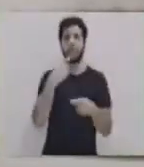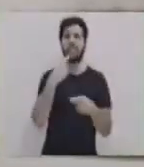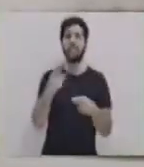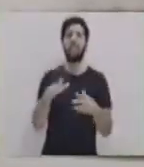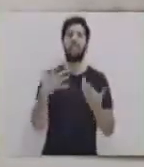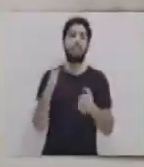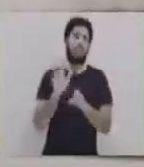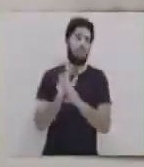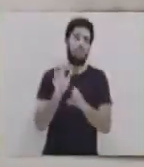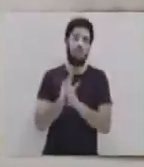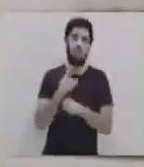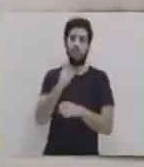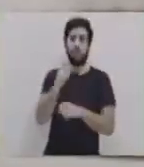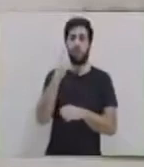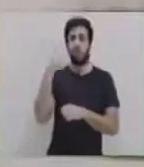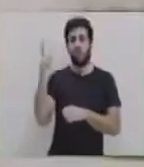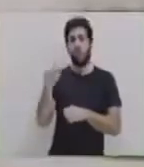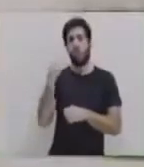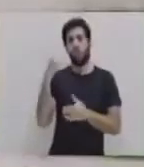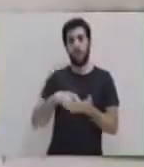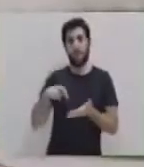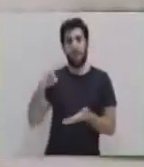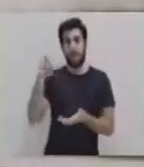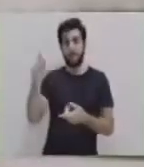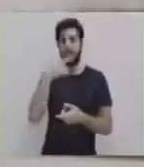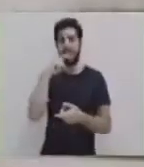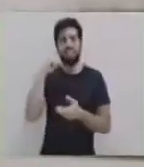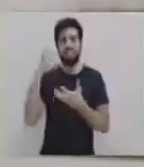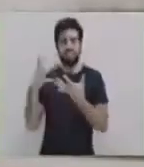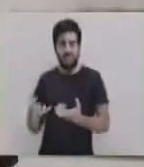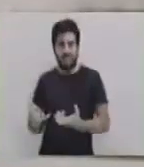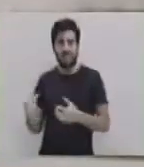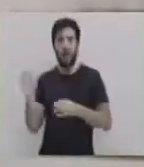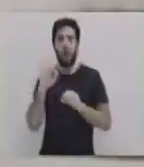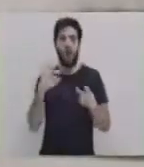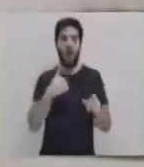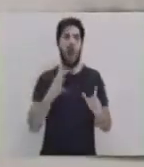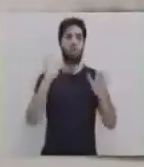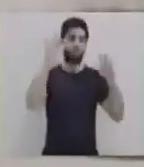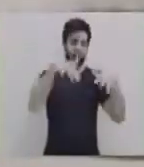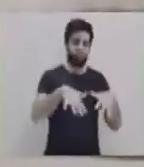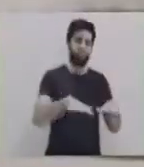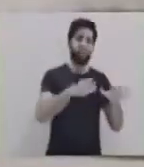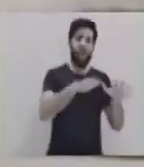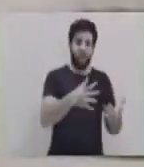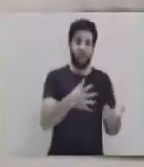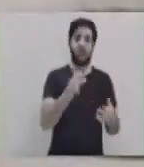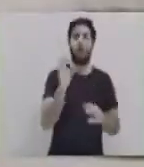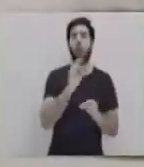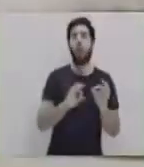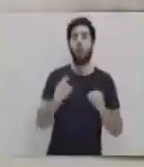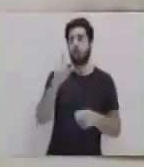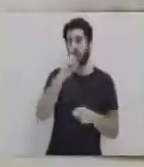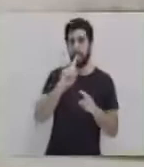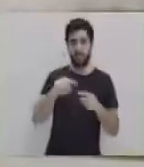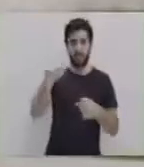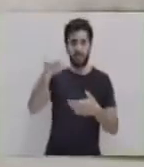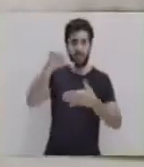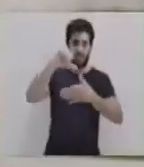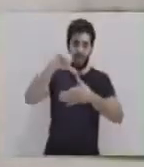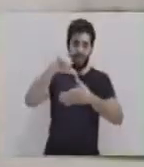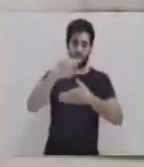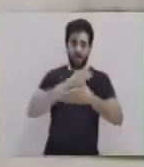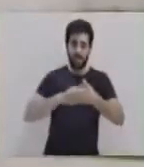dicen que, por ejemplo, en Indonesia hay una gran sequía o que hay una inundación o que incluso en